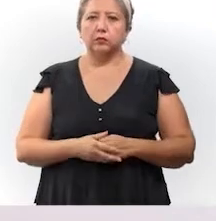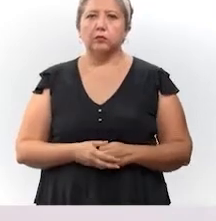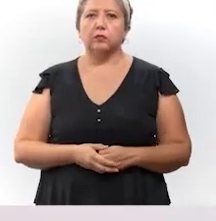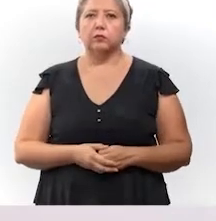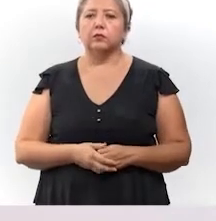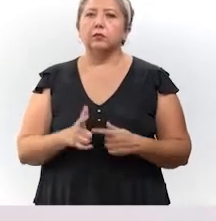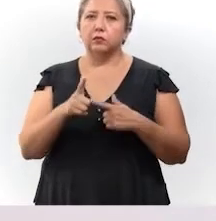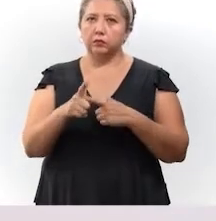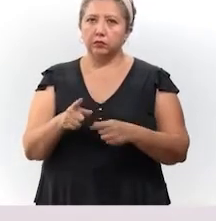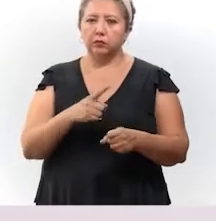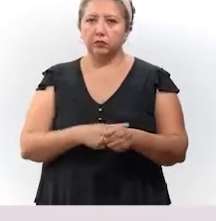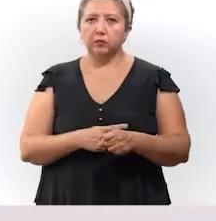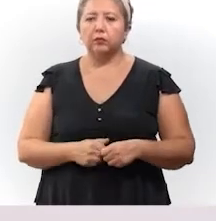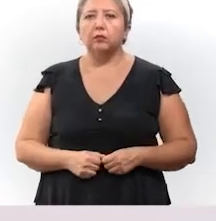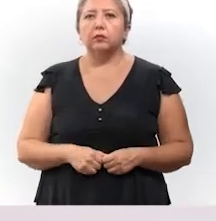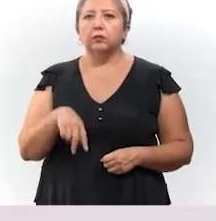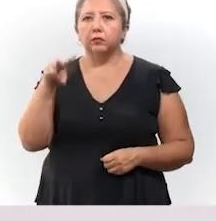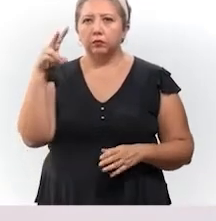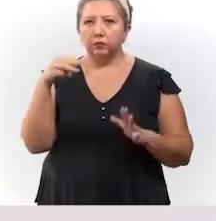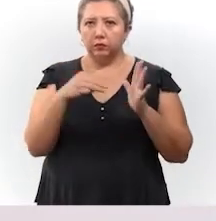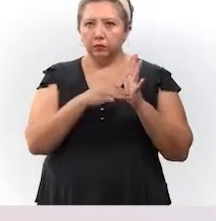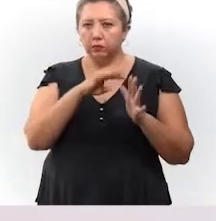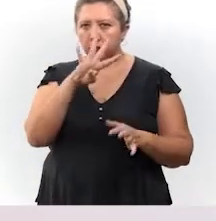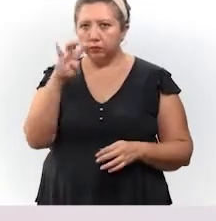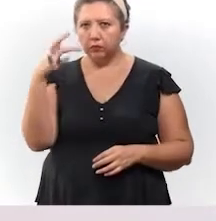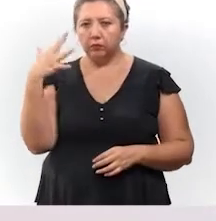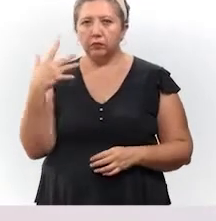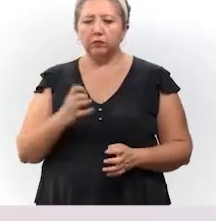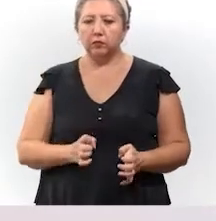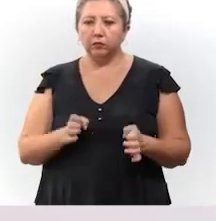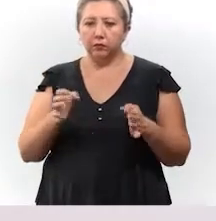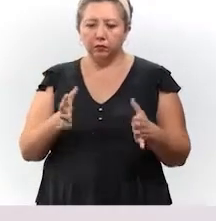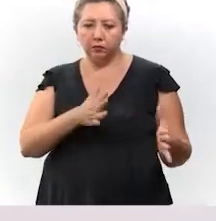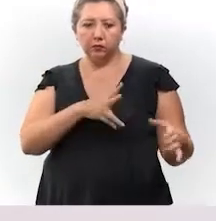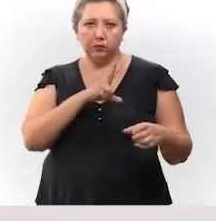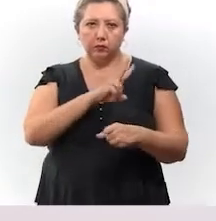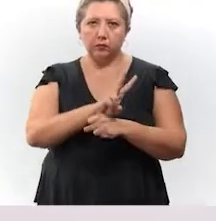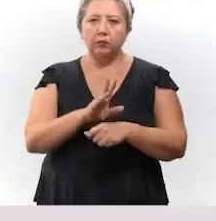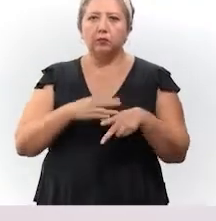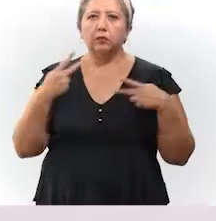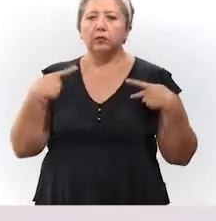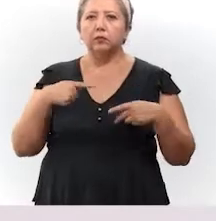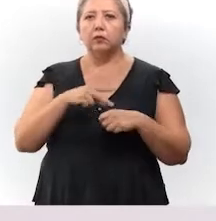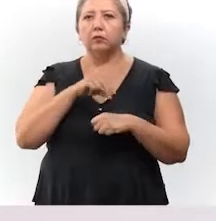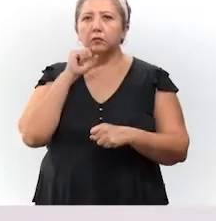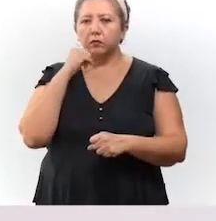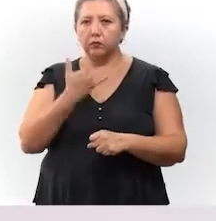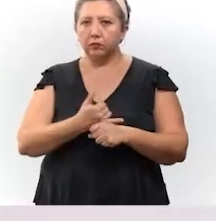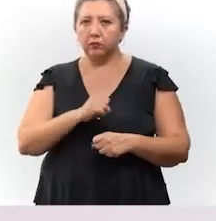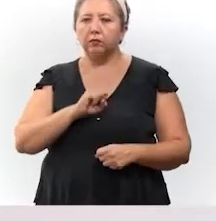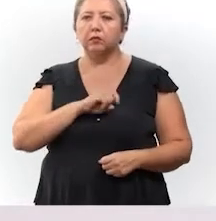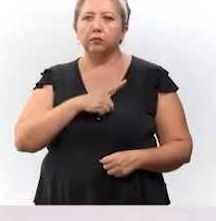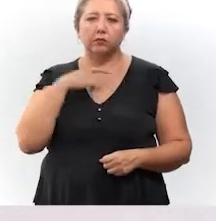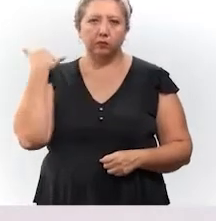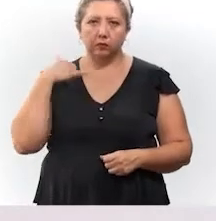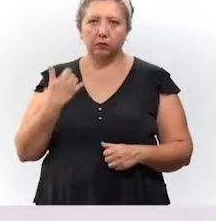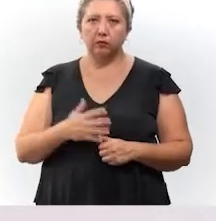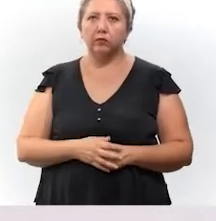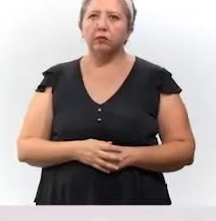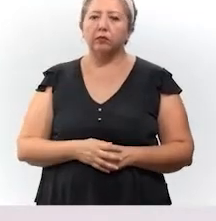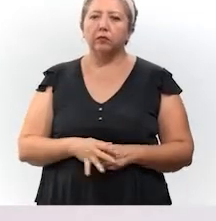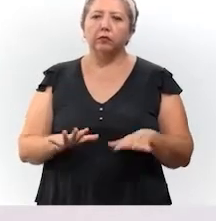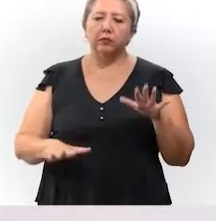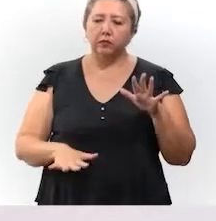coronavirus. De los casos activos, 2.450 están estables, aislados, monitoreados por personal médico de los servicios de salud de